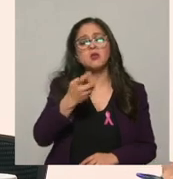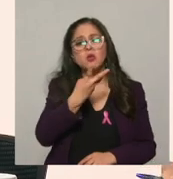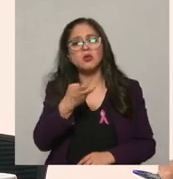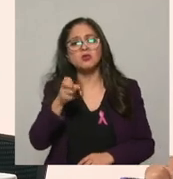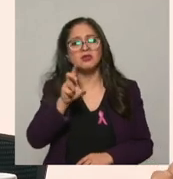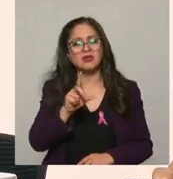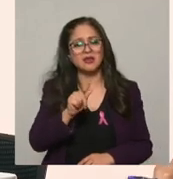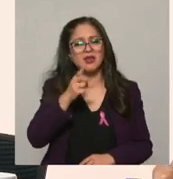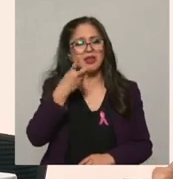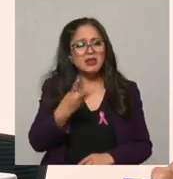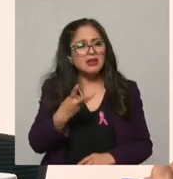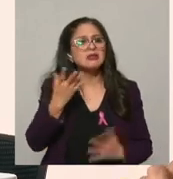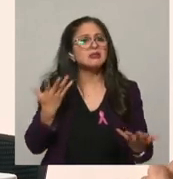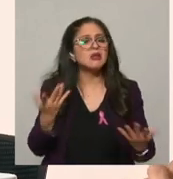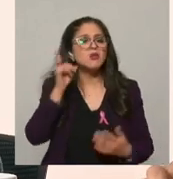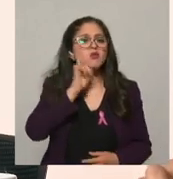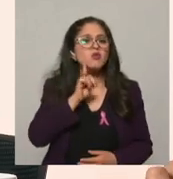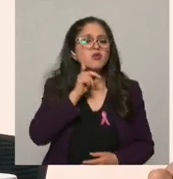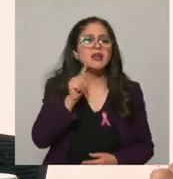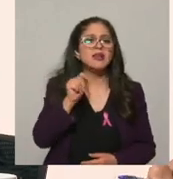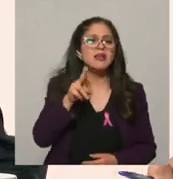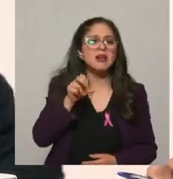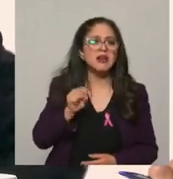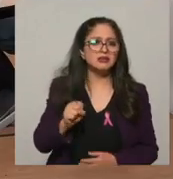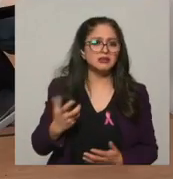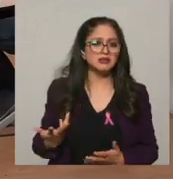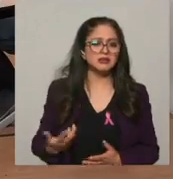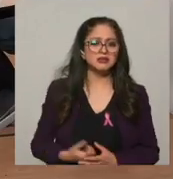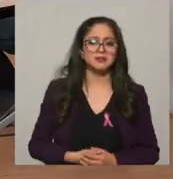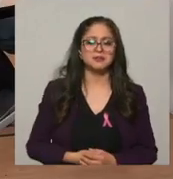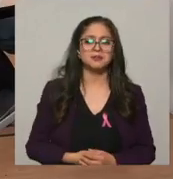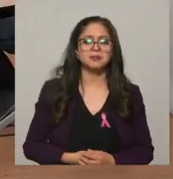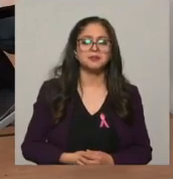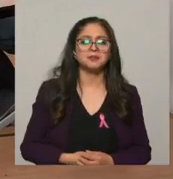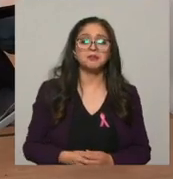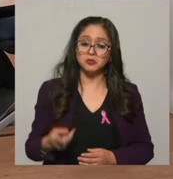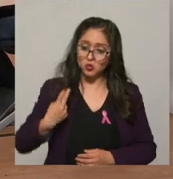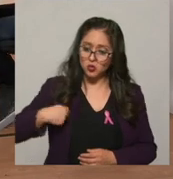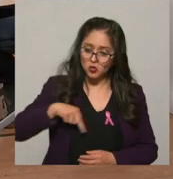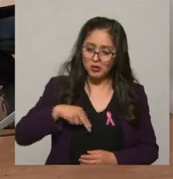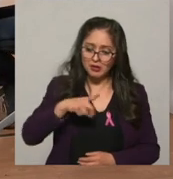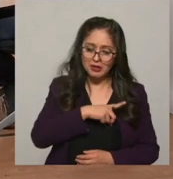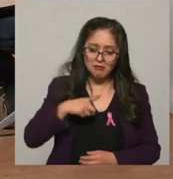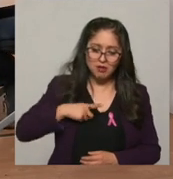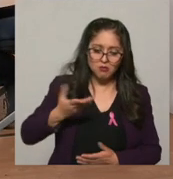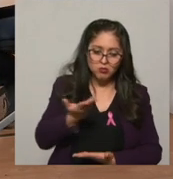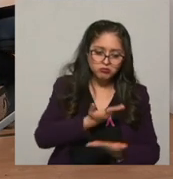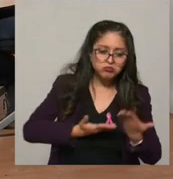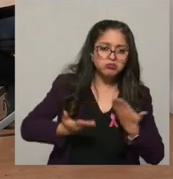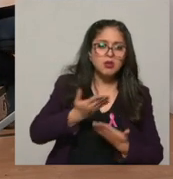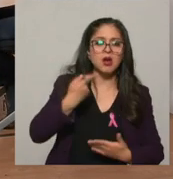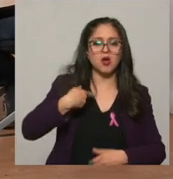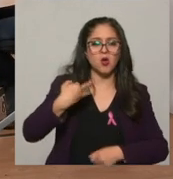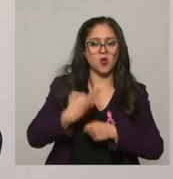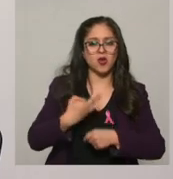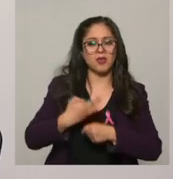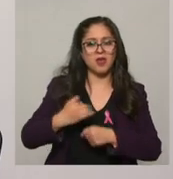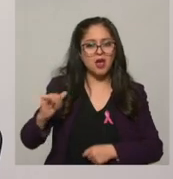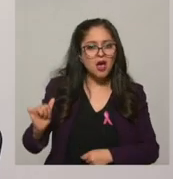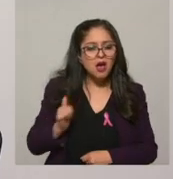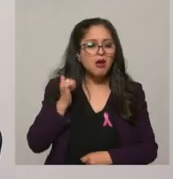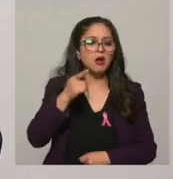473 son mujeres trans. Y que aquí algo importante que hay que compartir y que aprovecho para felicitar